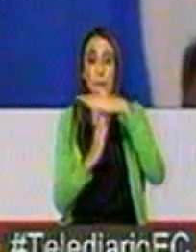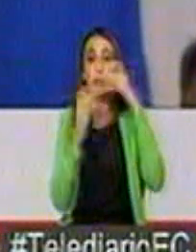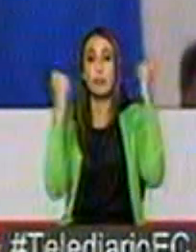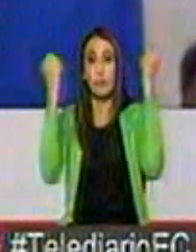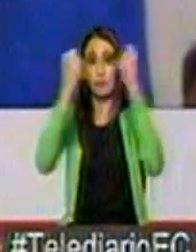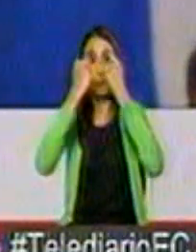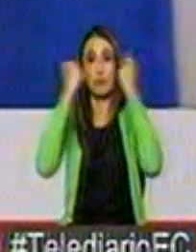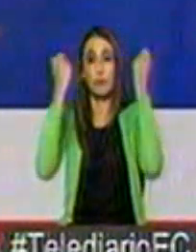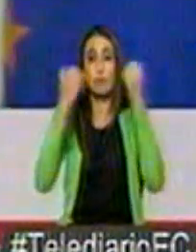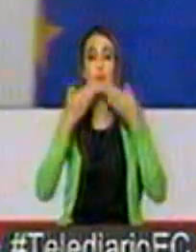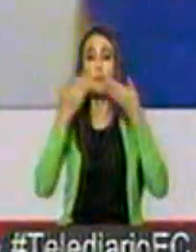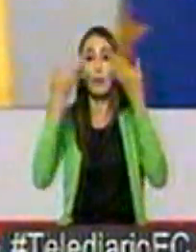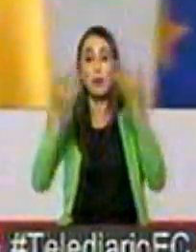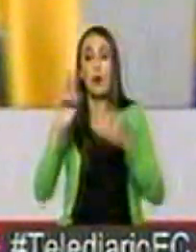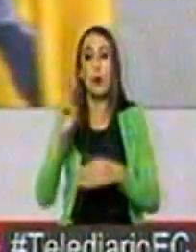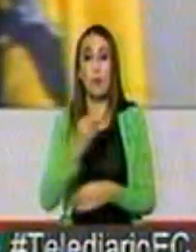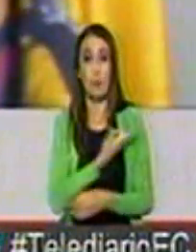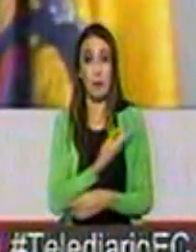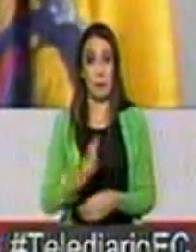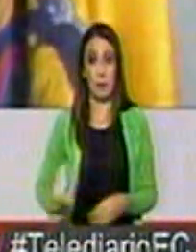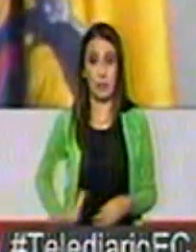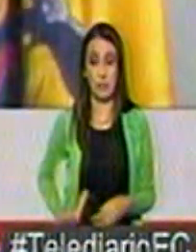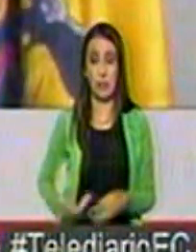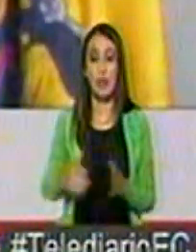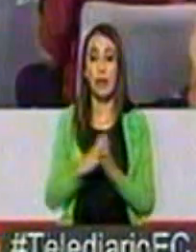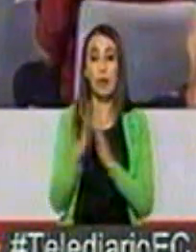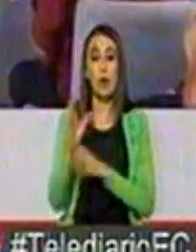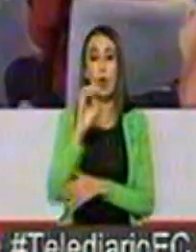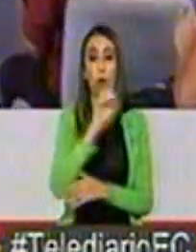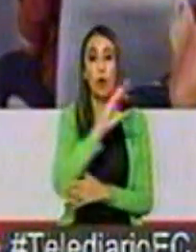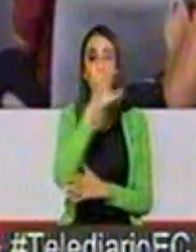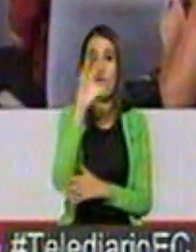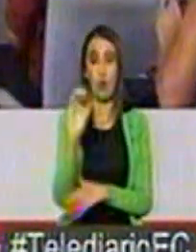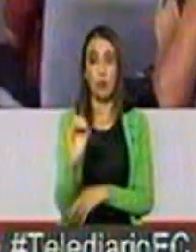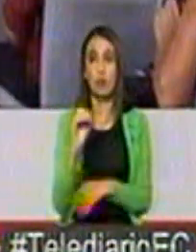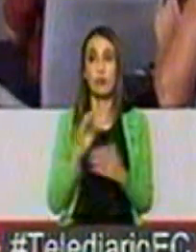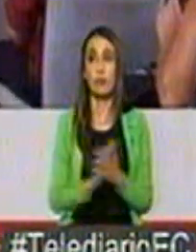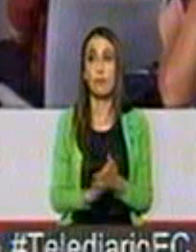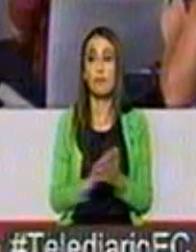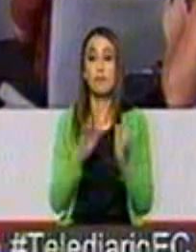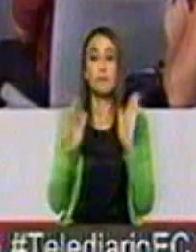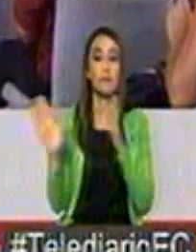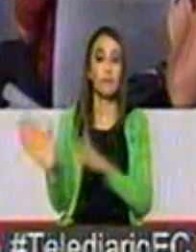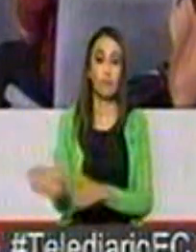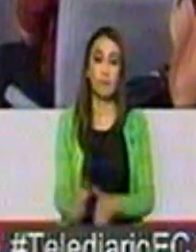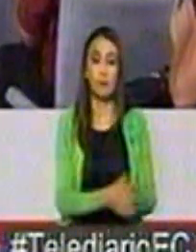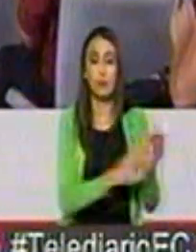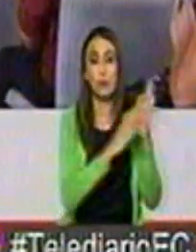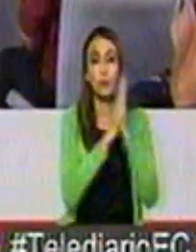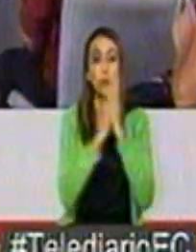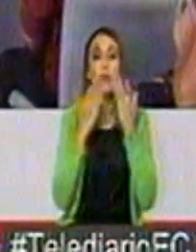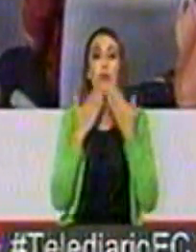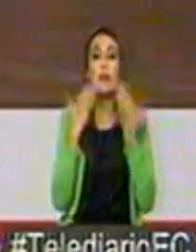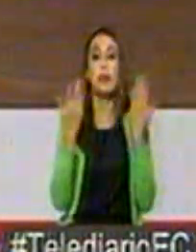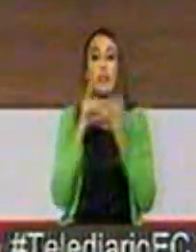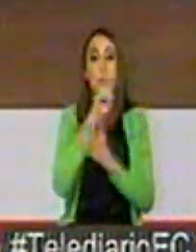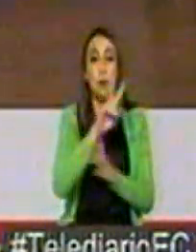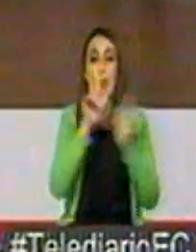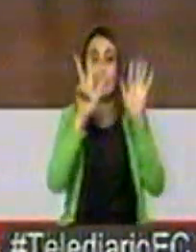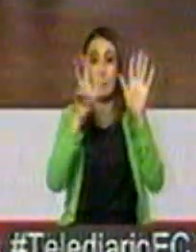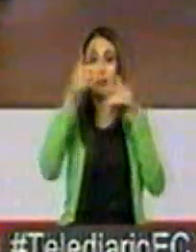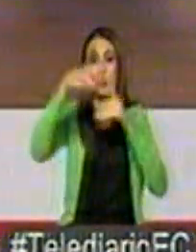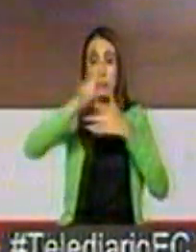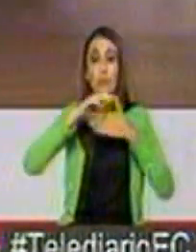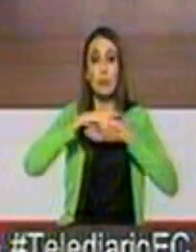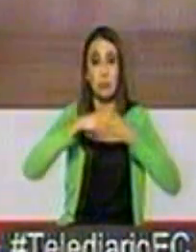la realizó con la presencia del vicepresidente de la república otros sonnenholzner durante el evento se informó que alrededor de 28 millones de dólares